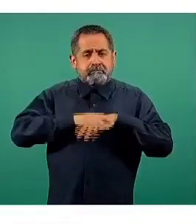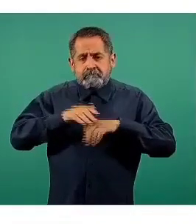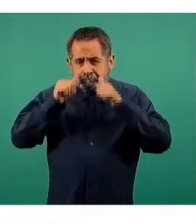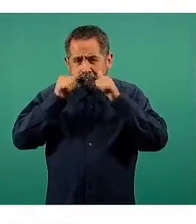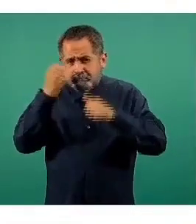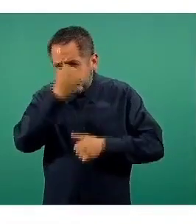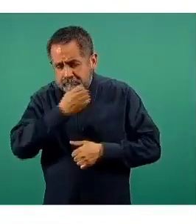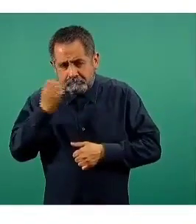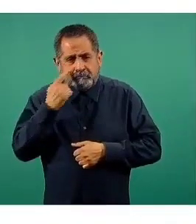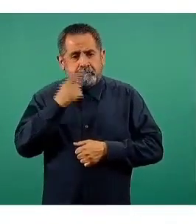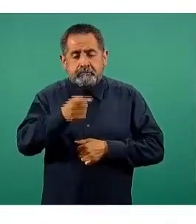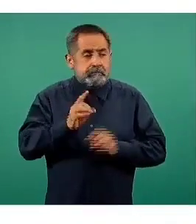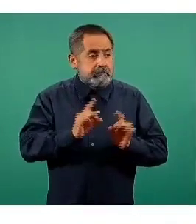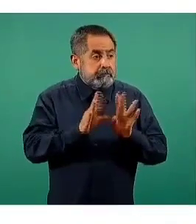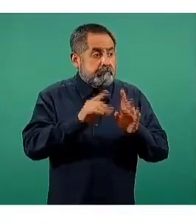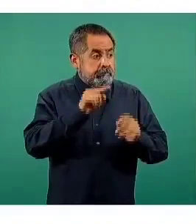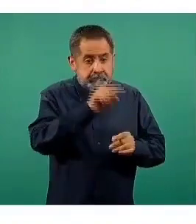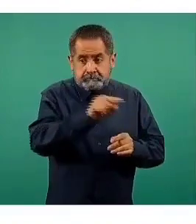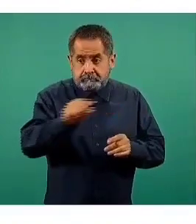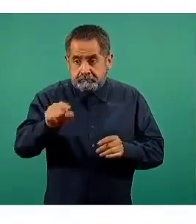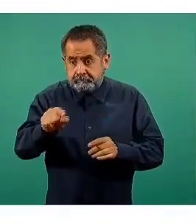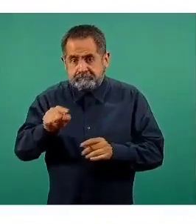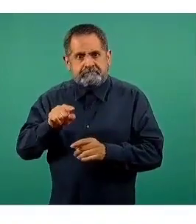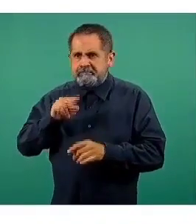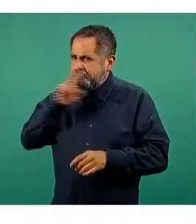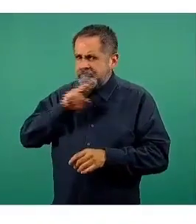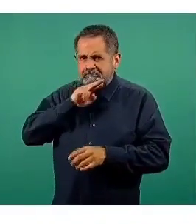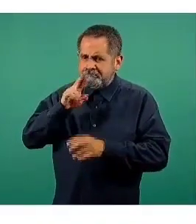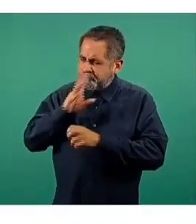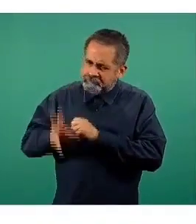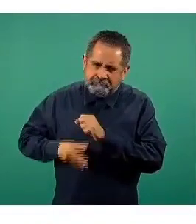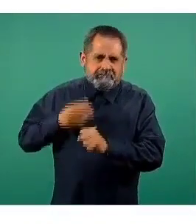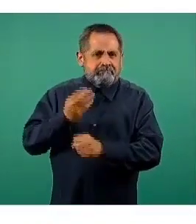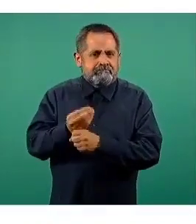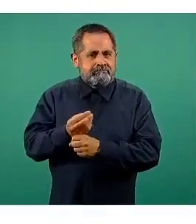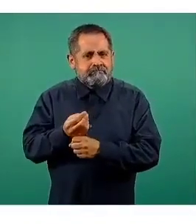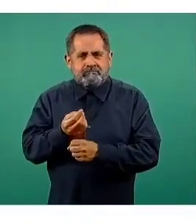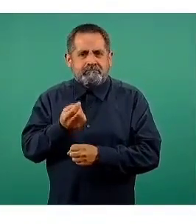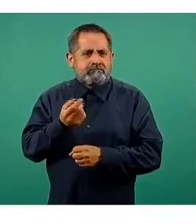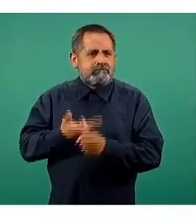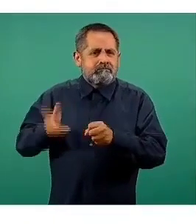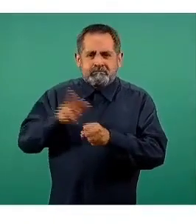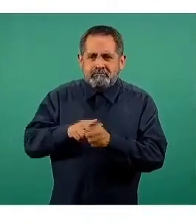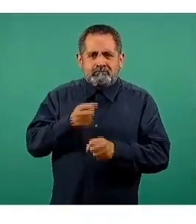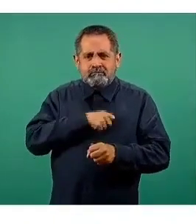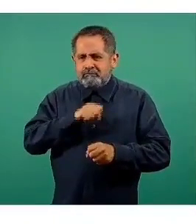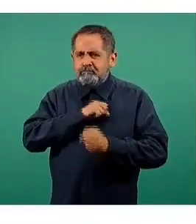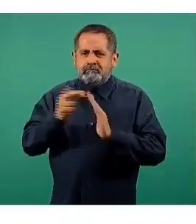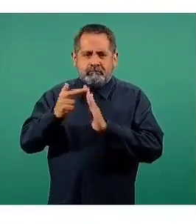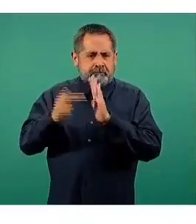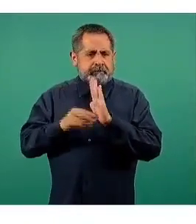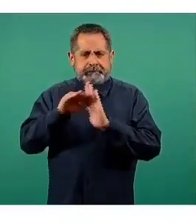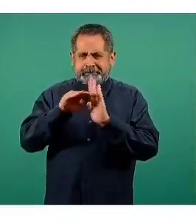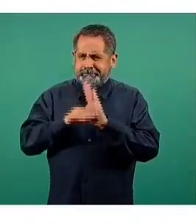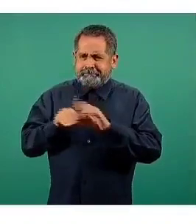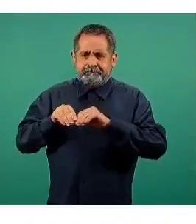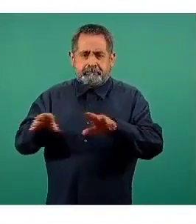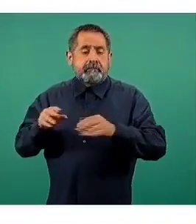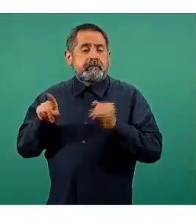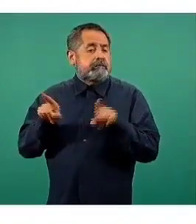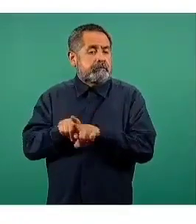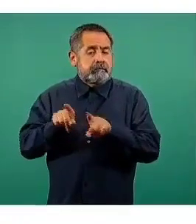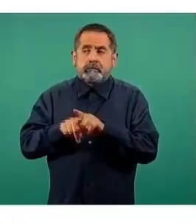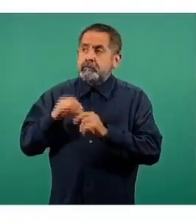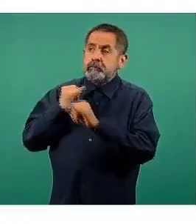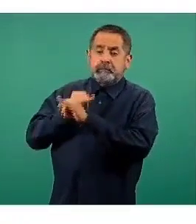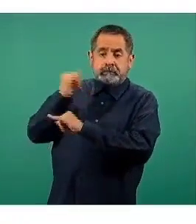Para guiar mejor la respuesta y el reforzamiento de los servicios esenciales de salud, aplicar los lineamientos del Reglamento Sanitario Internacional